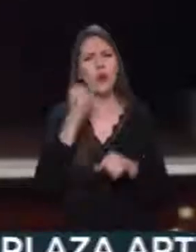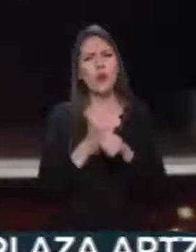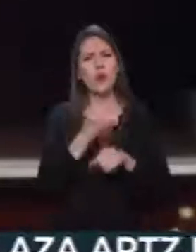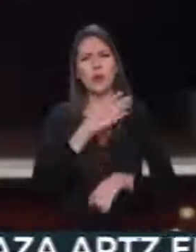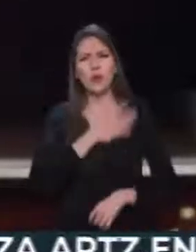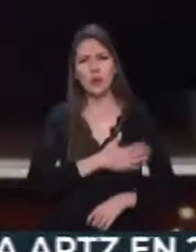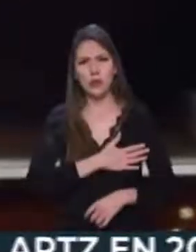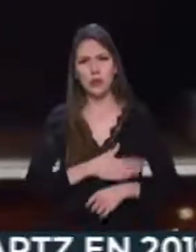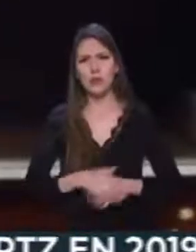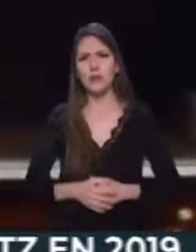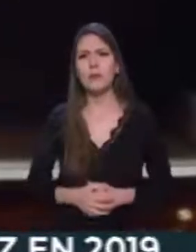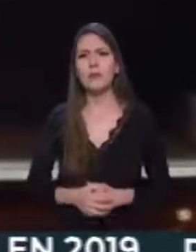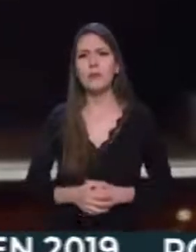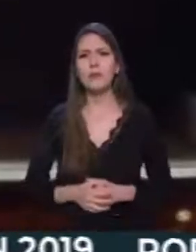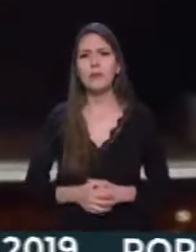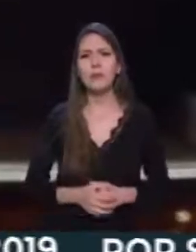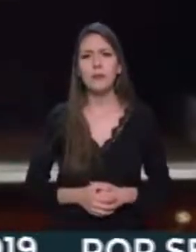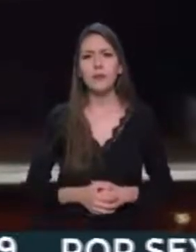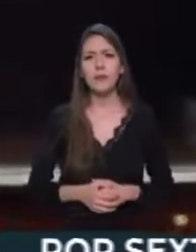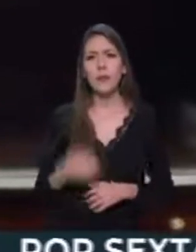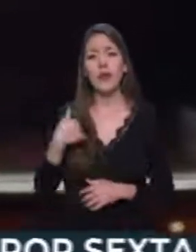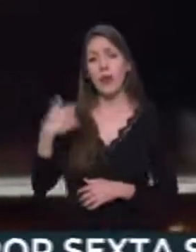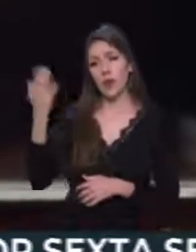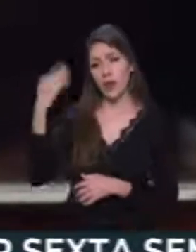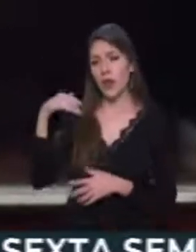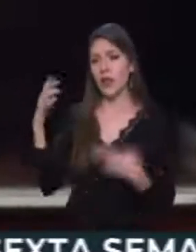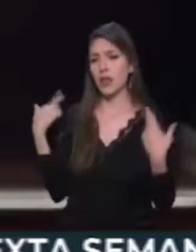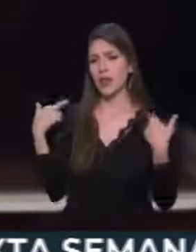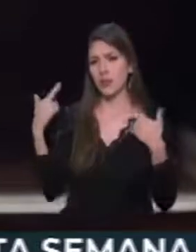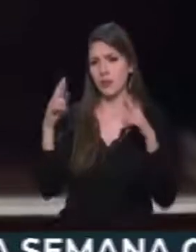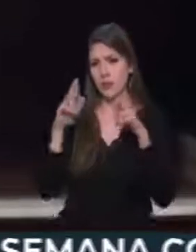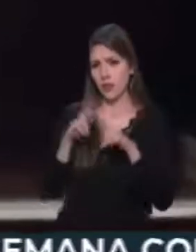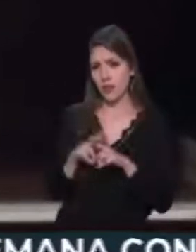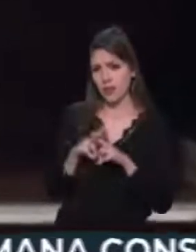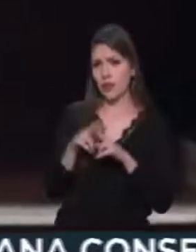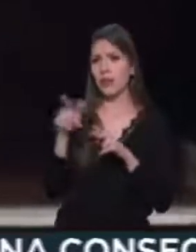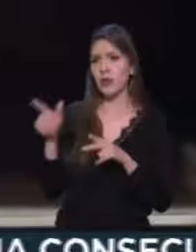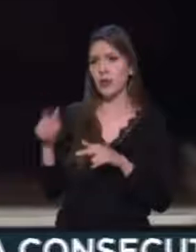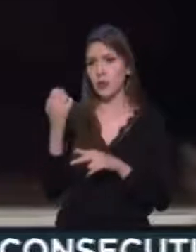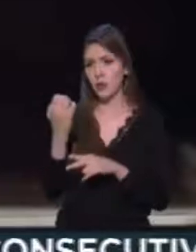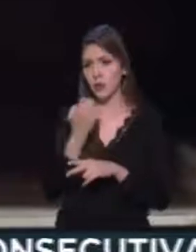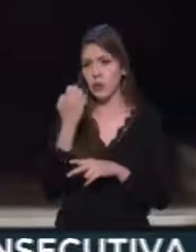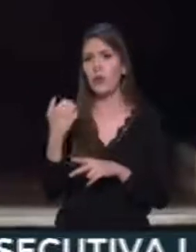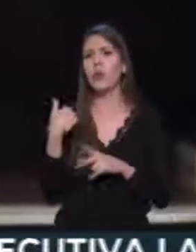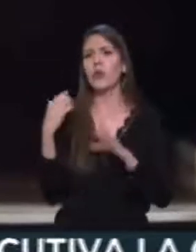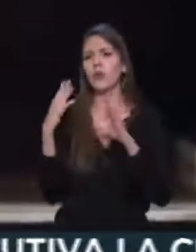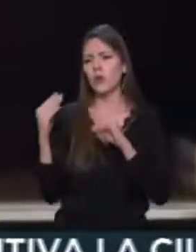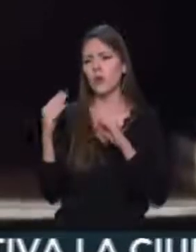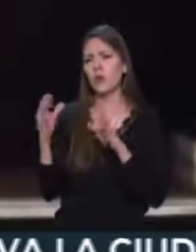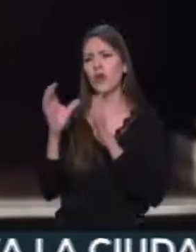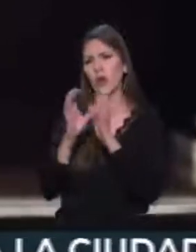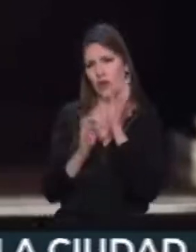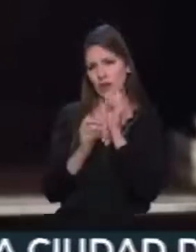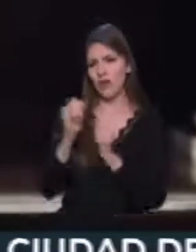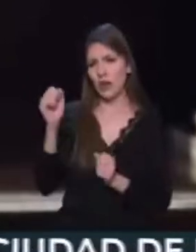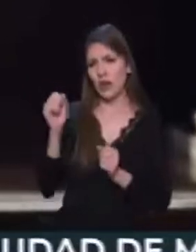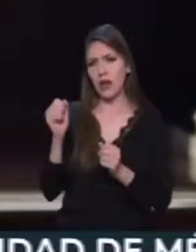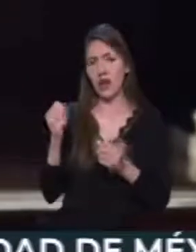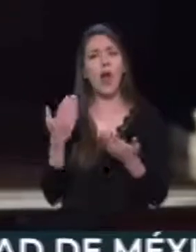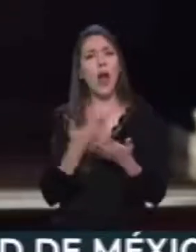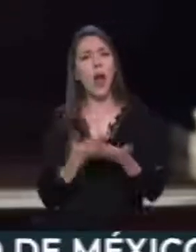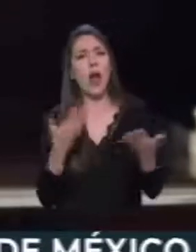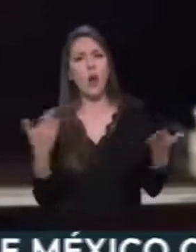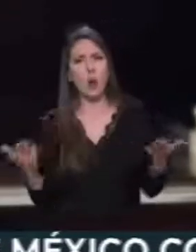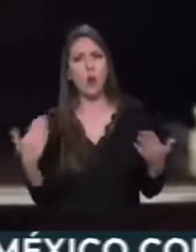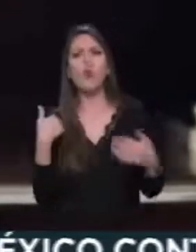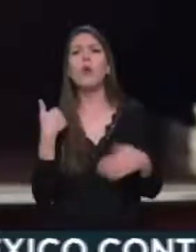profesor, estuve 9 años al frente del Departamento de Derecho del ITAM, enseñaba constitucional. Ahora lo que quiero hacer es otra vez irme